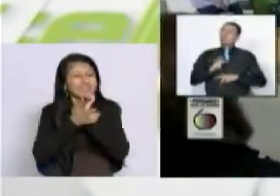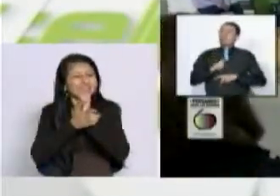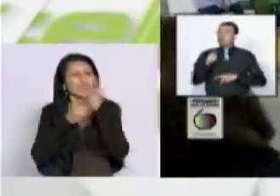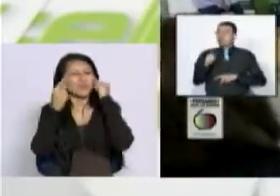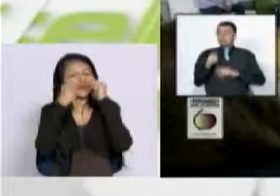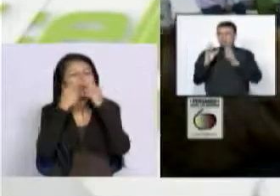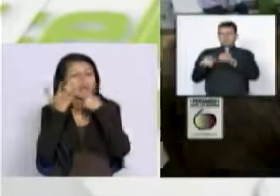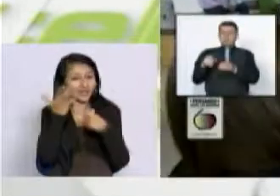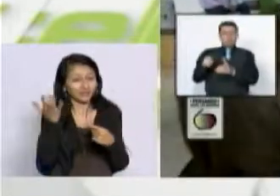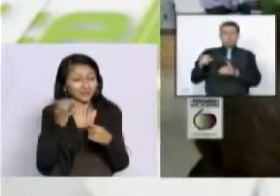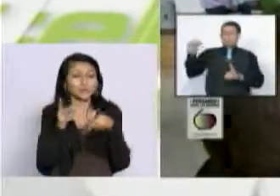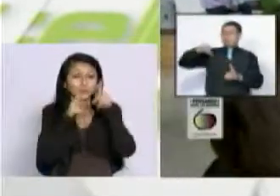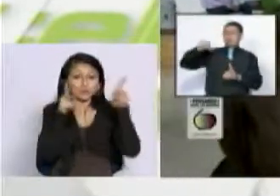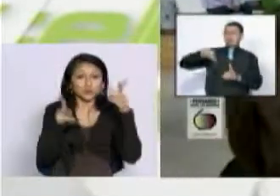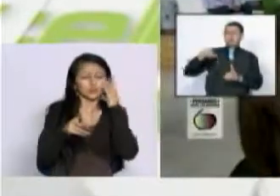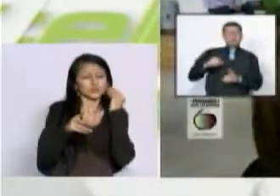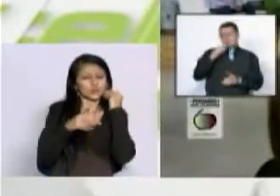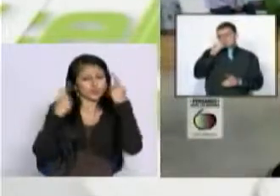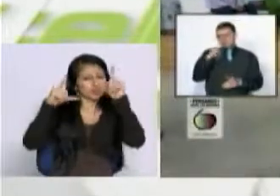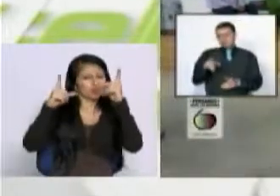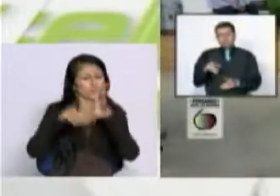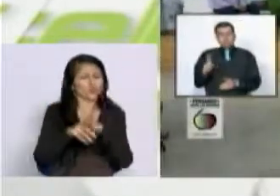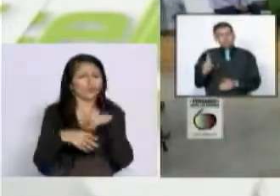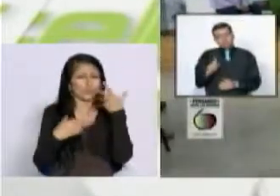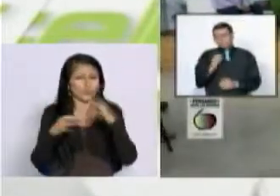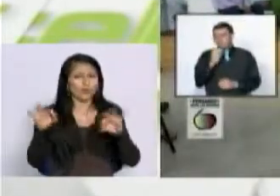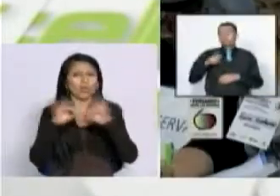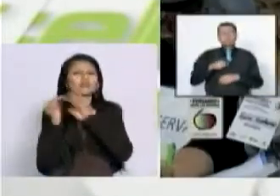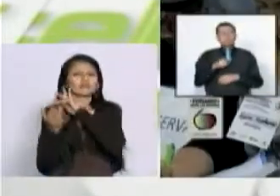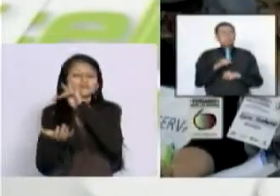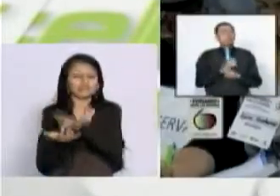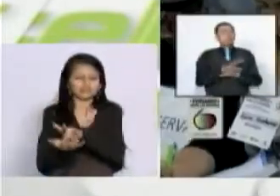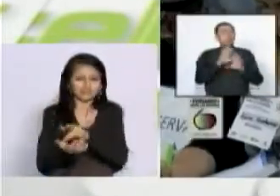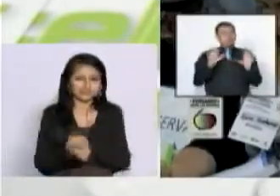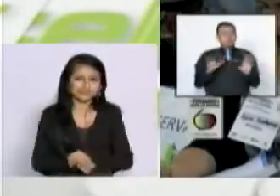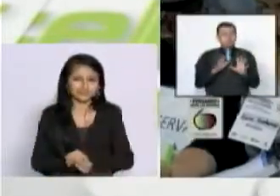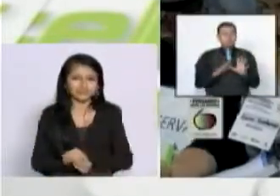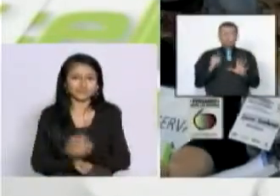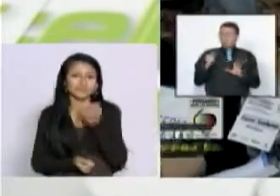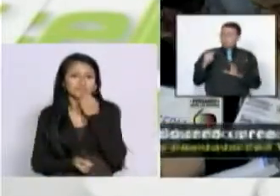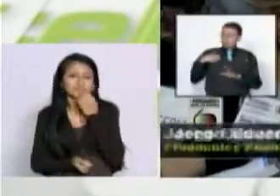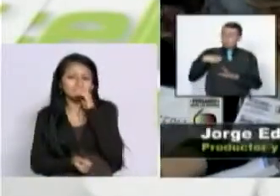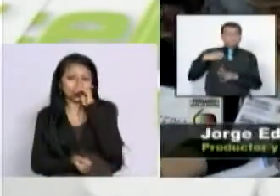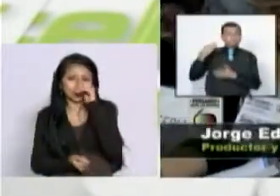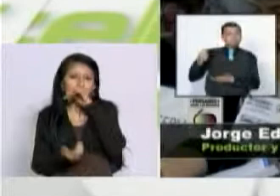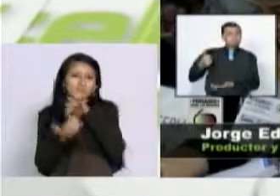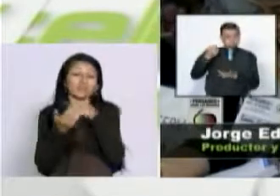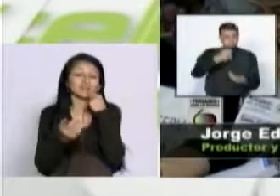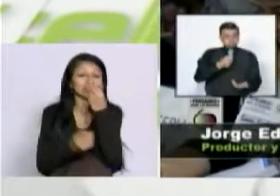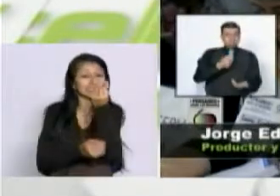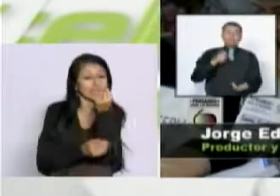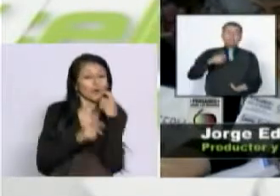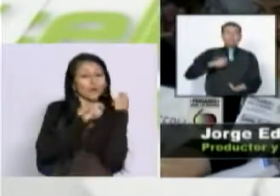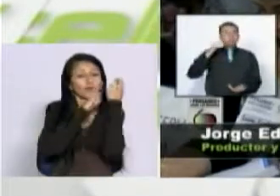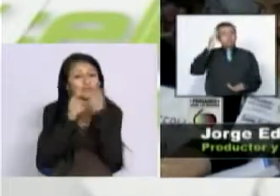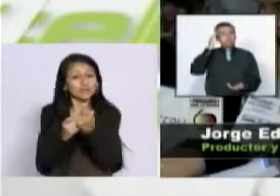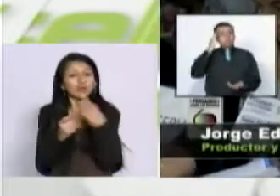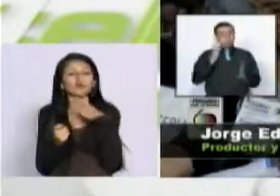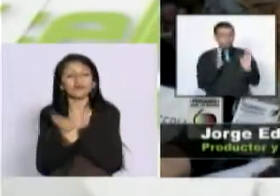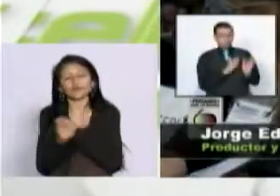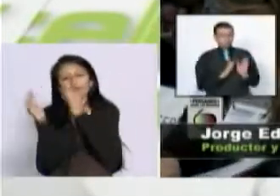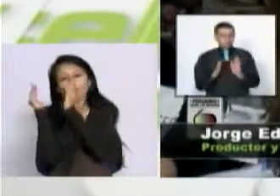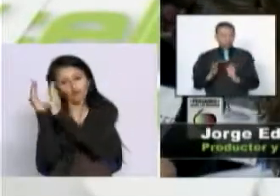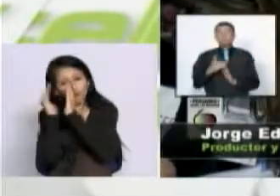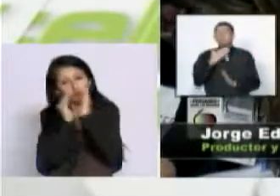importantes panelistas profesionales de los medios de comunicación. El presupuesto que hay que saberlo organizar mejor, y eso